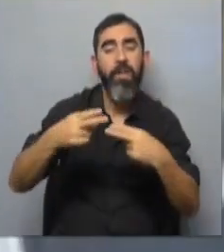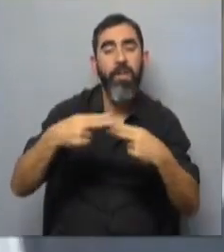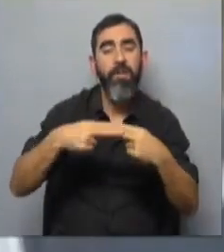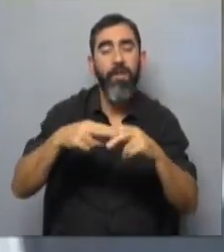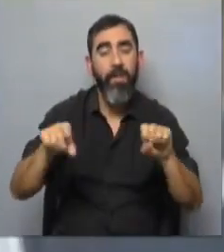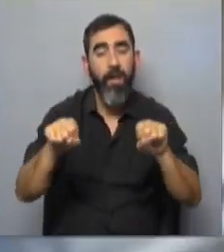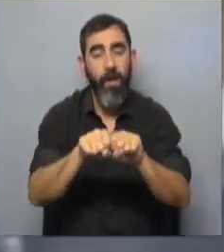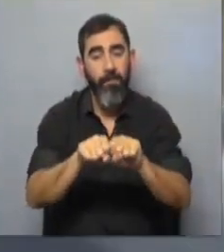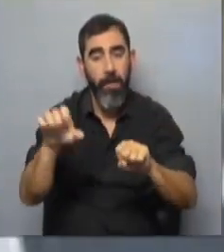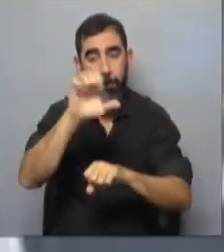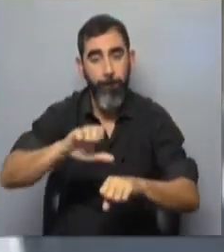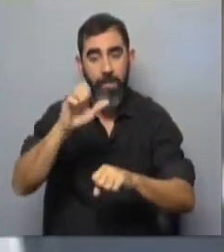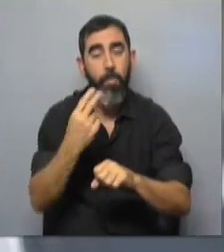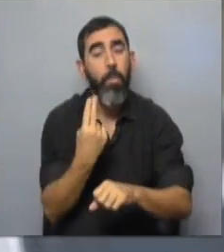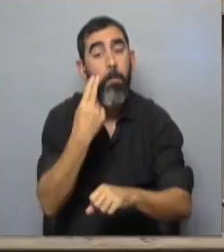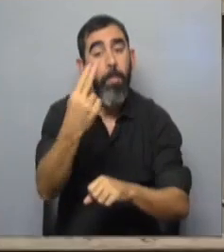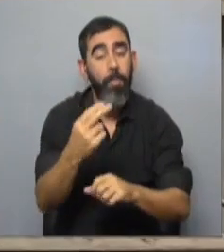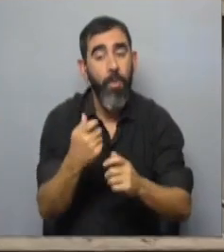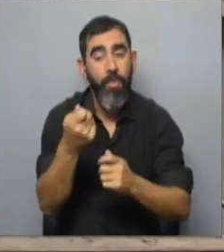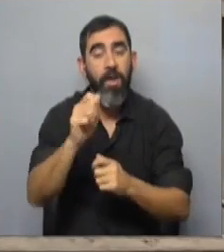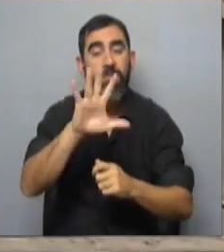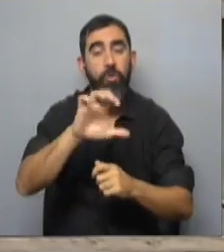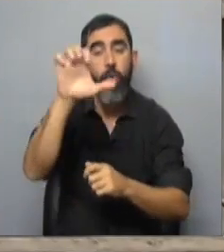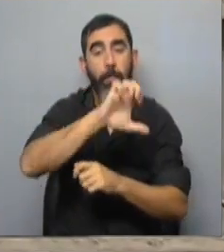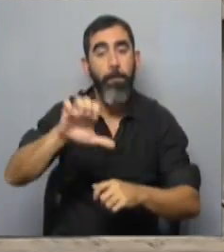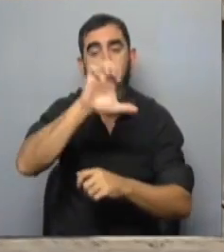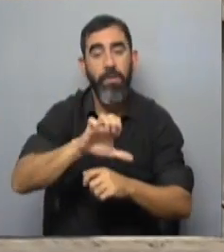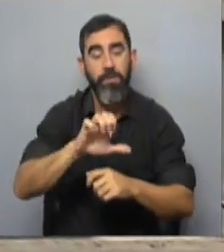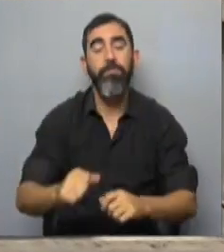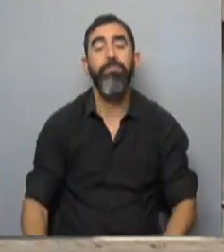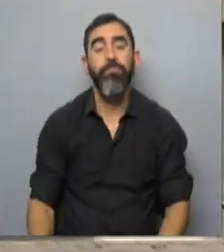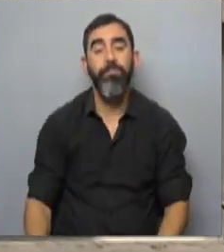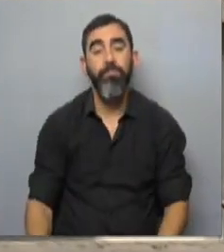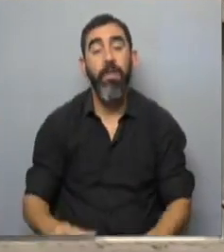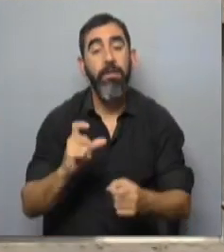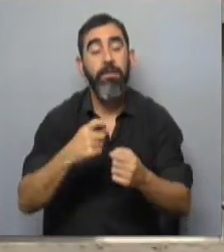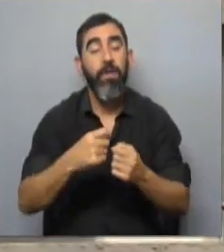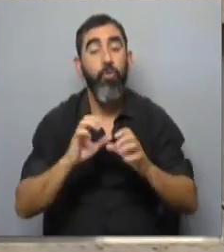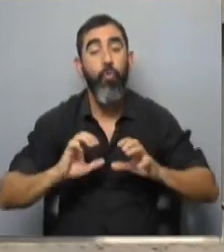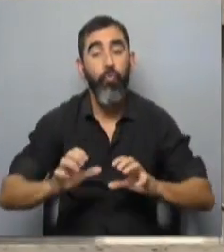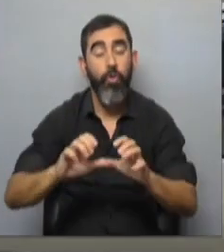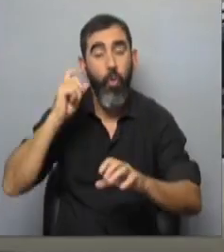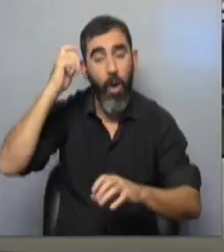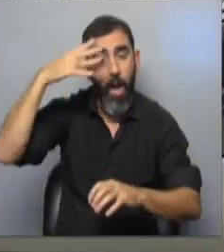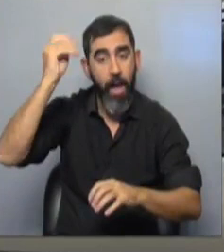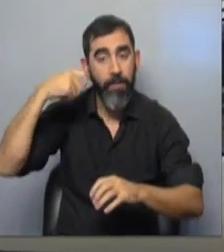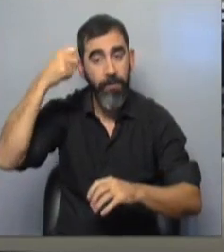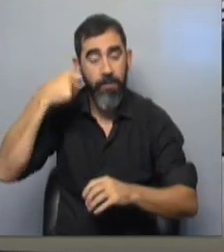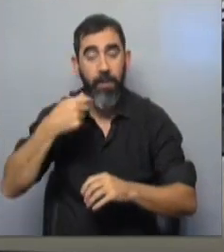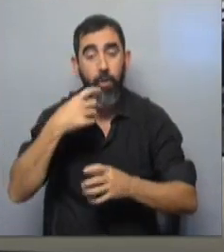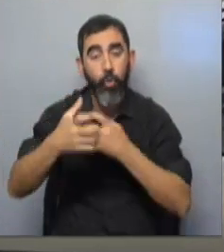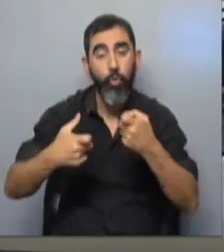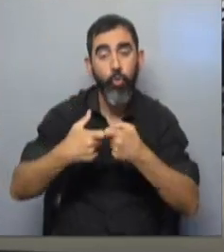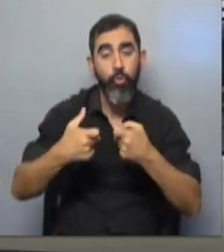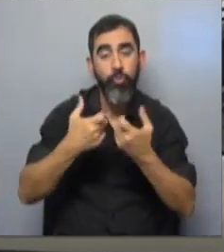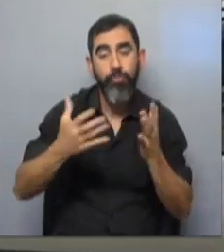cable operadores tras el permiso otorgado a 5 empresas para ingresar al negocio. Para el Sindicato de Funcionarios de Antel, la coalición multicolor le